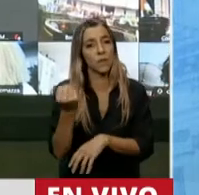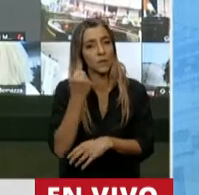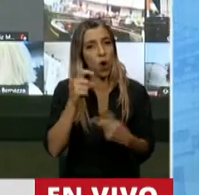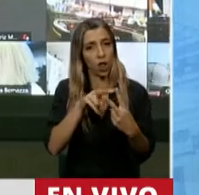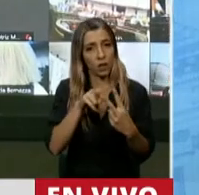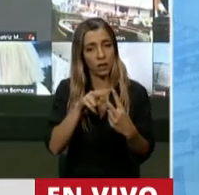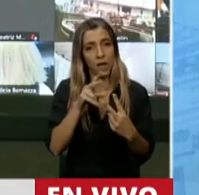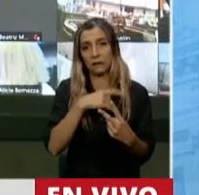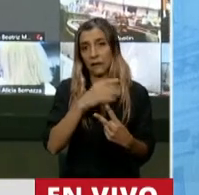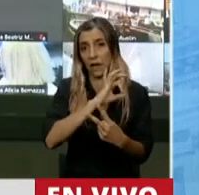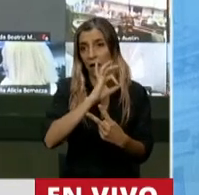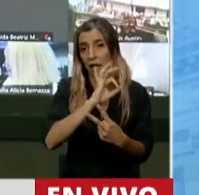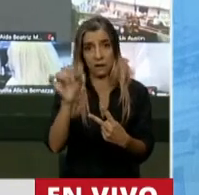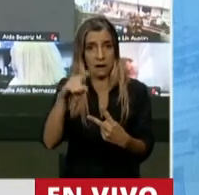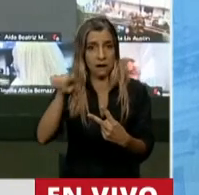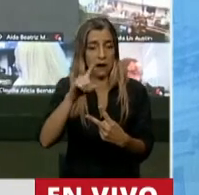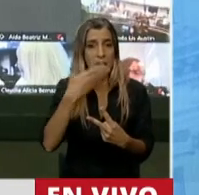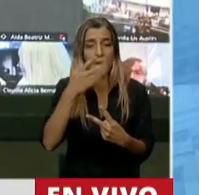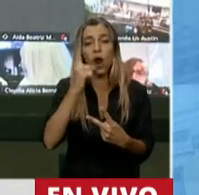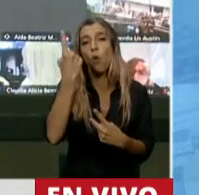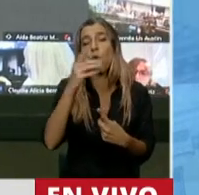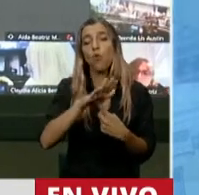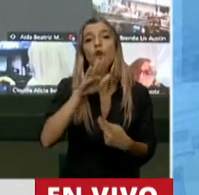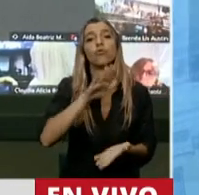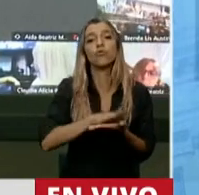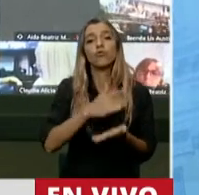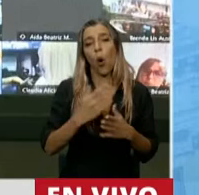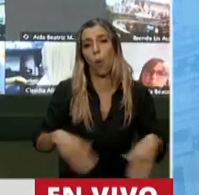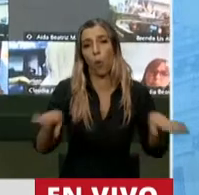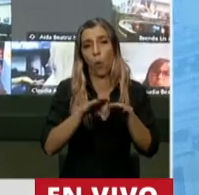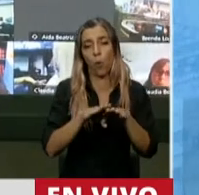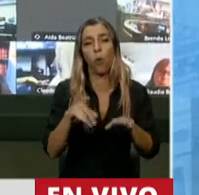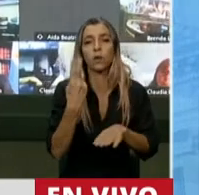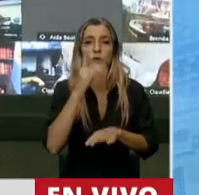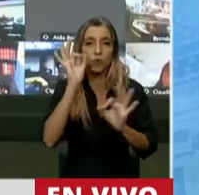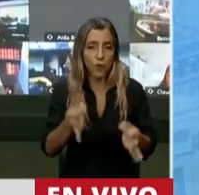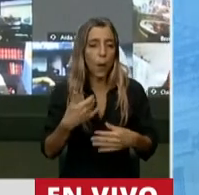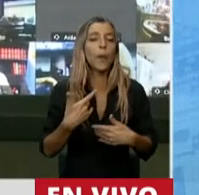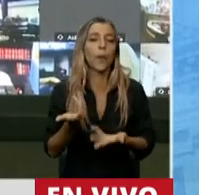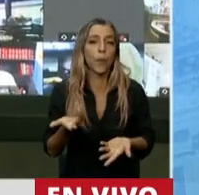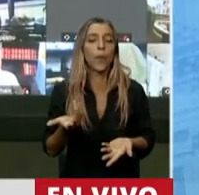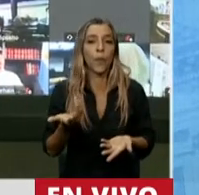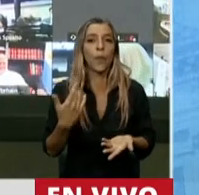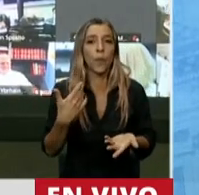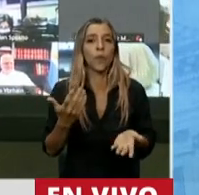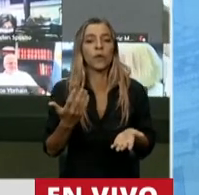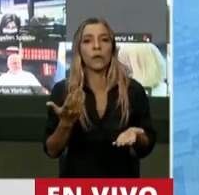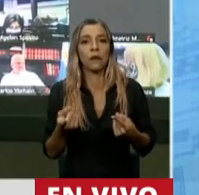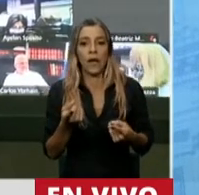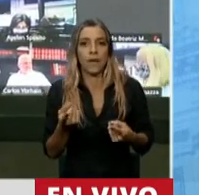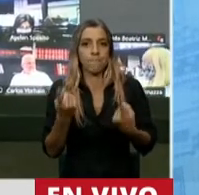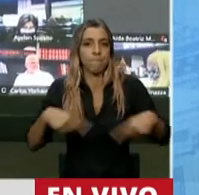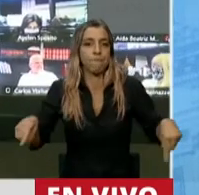dijo. Uno es el tema de la igualdad, el principio de igualdad, más allá de la desigualdad que hay en el tratamiento con respecto a los